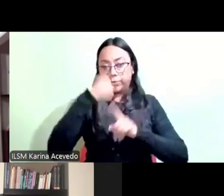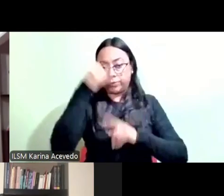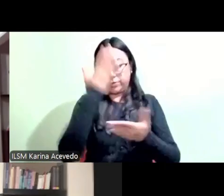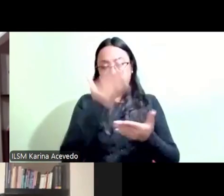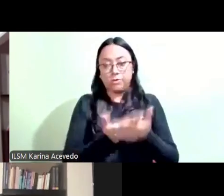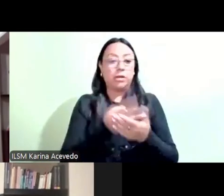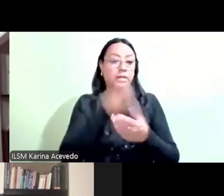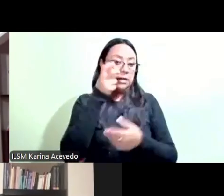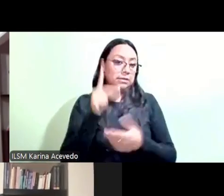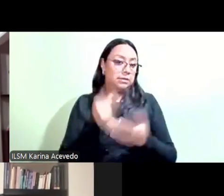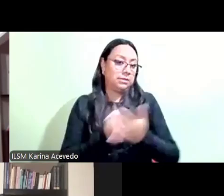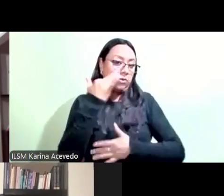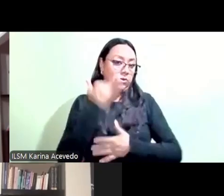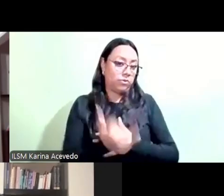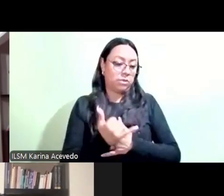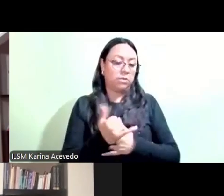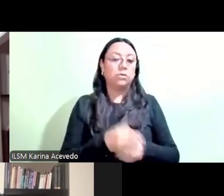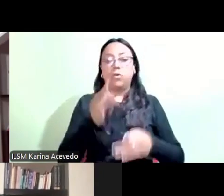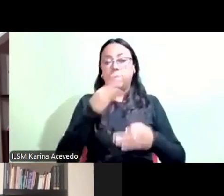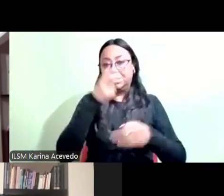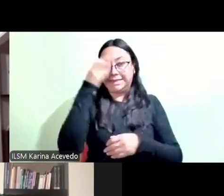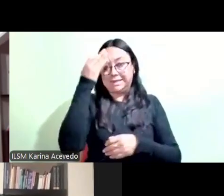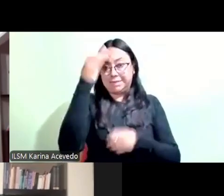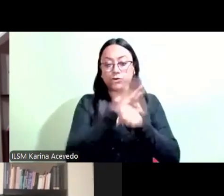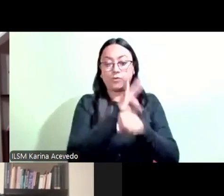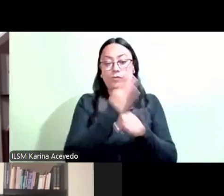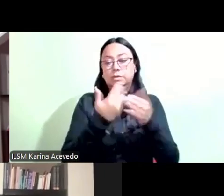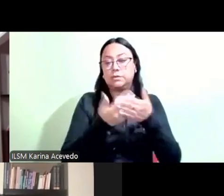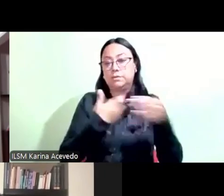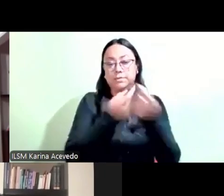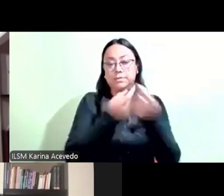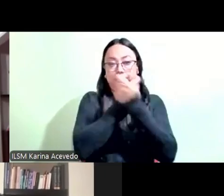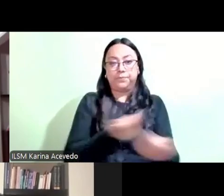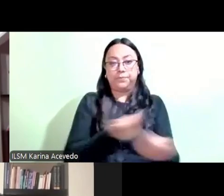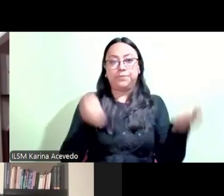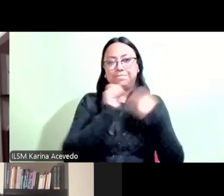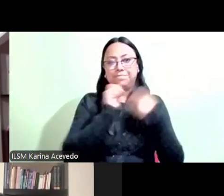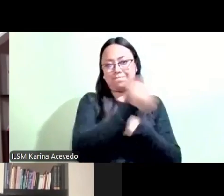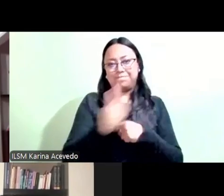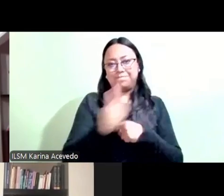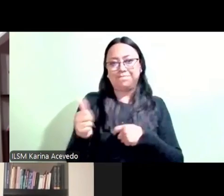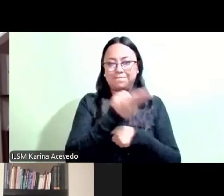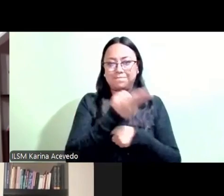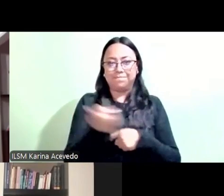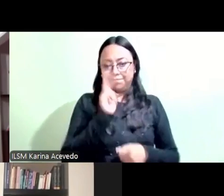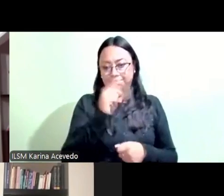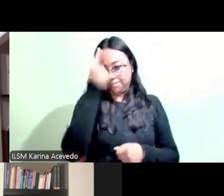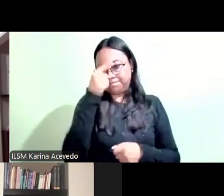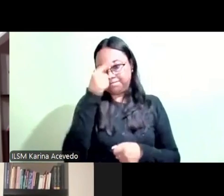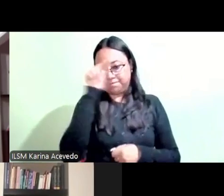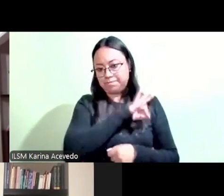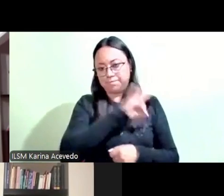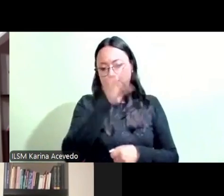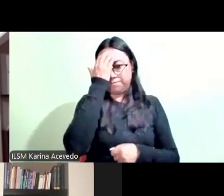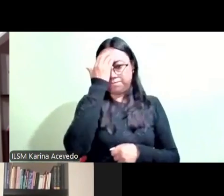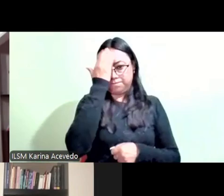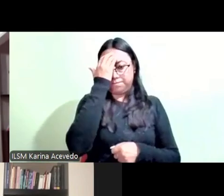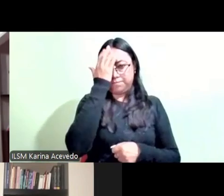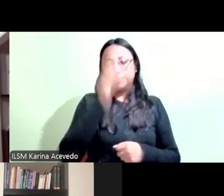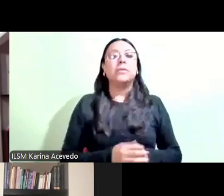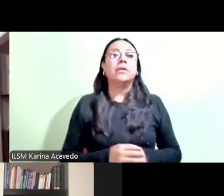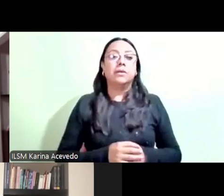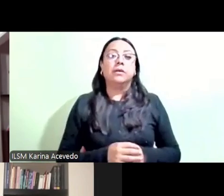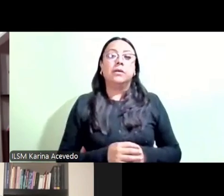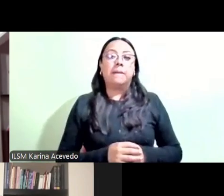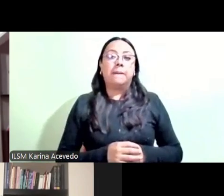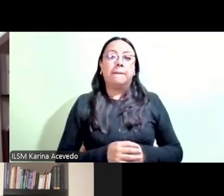dictamen en materia del presente punto fue distribuido con la debida anticipación a cada uno de los integrantes de esta comisión. El documento es de